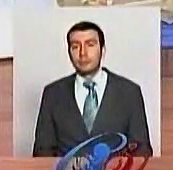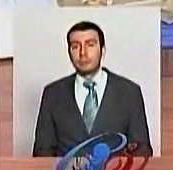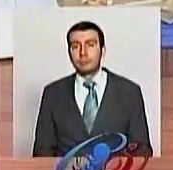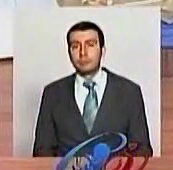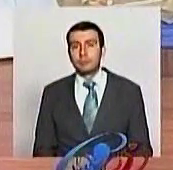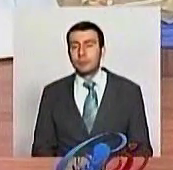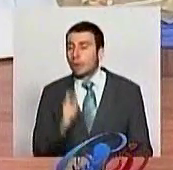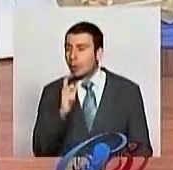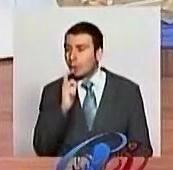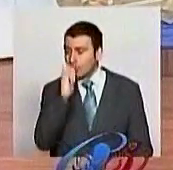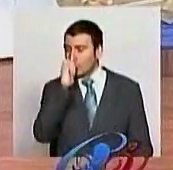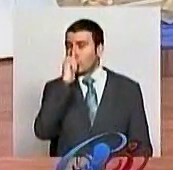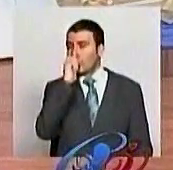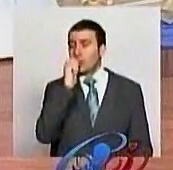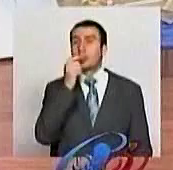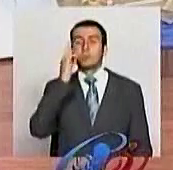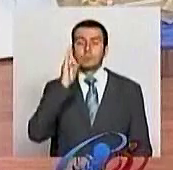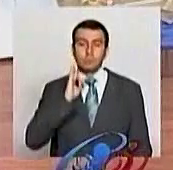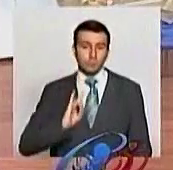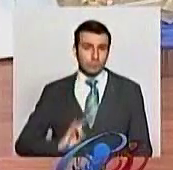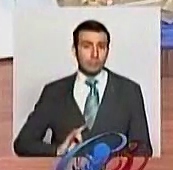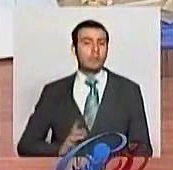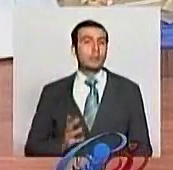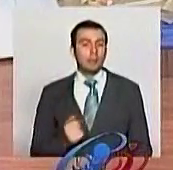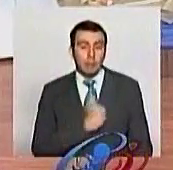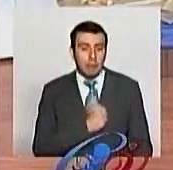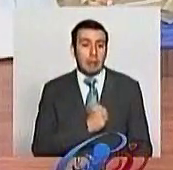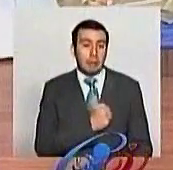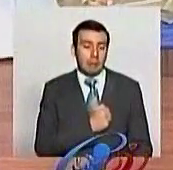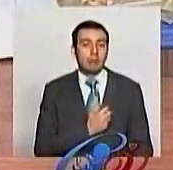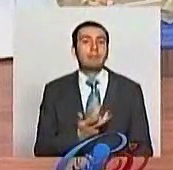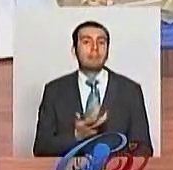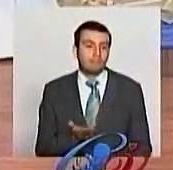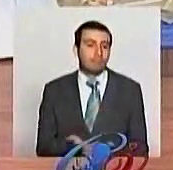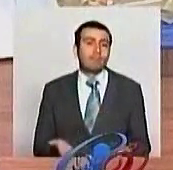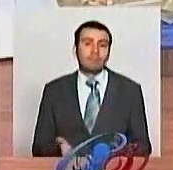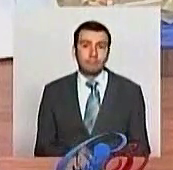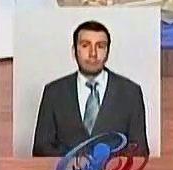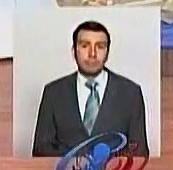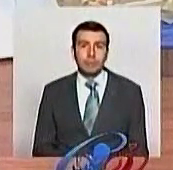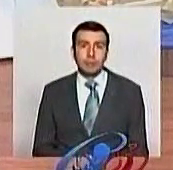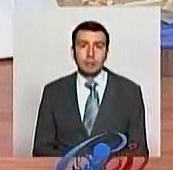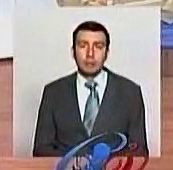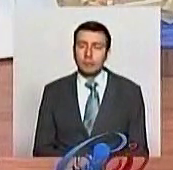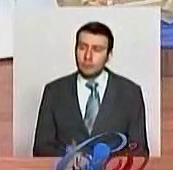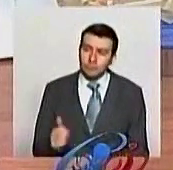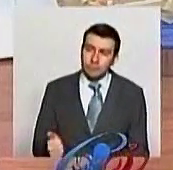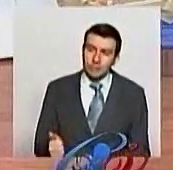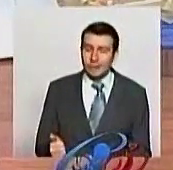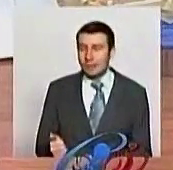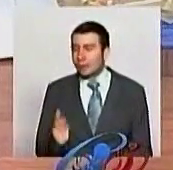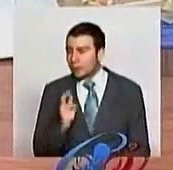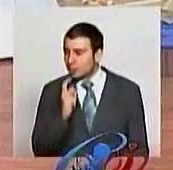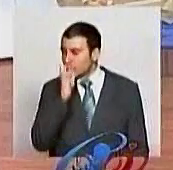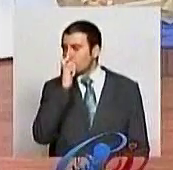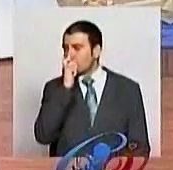los inhaladores que dan taquicardia, que en ese caso en ella sería mejor utilizar, por